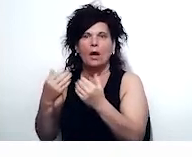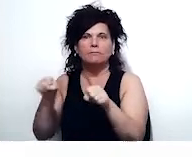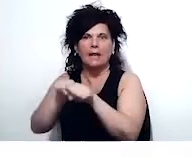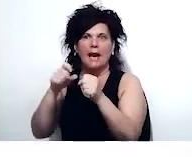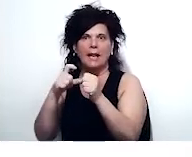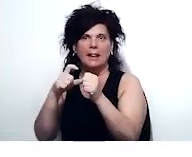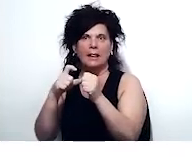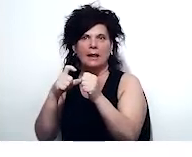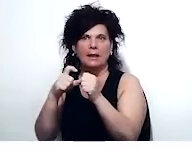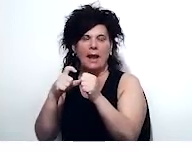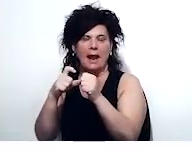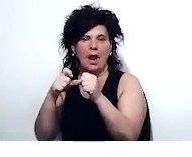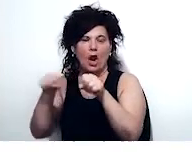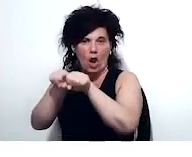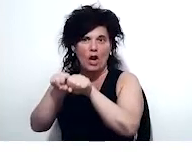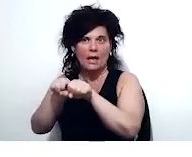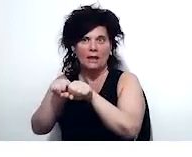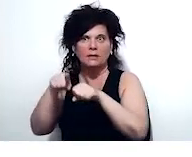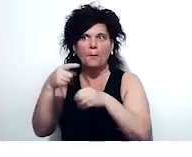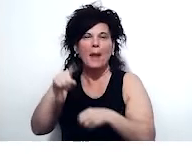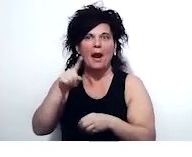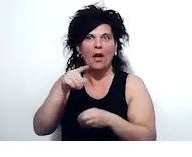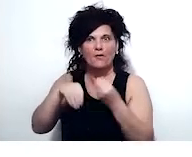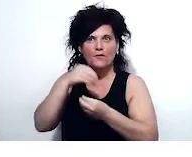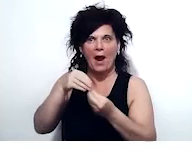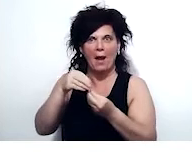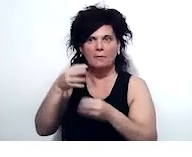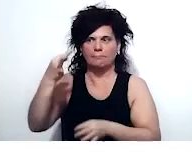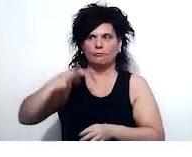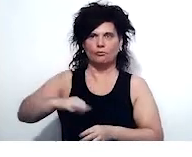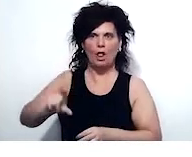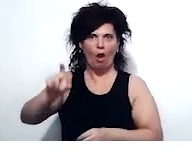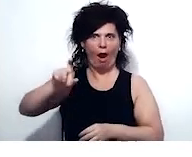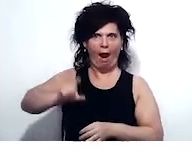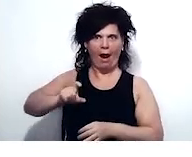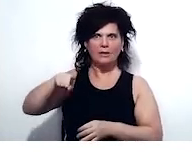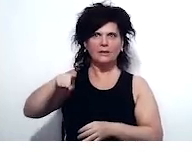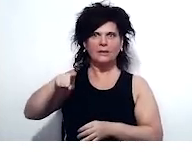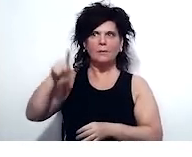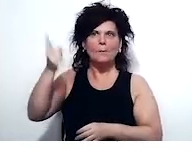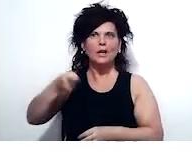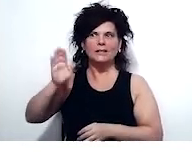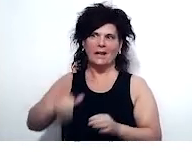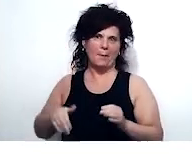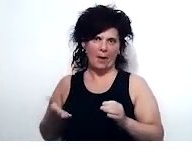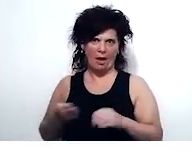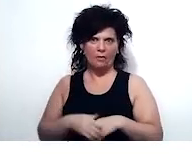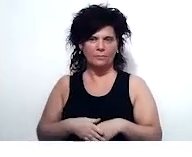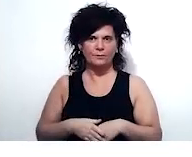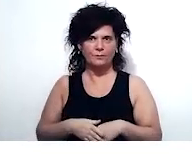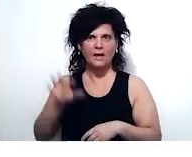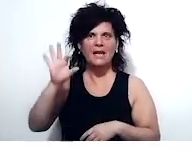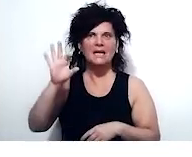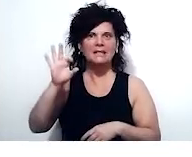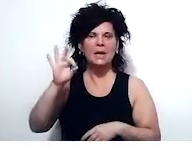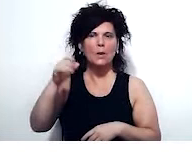a Internet, mientras que en familias de más alto poder adquisitivo este porcentaje del ingreso general es menor. Casi